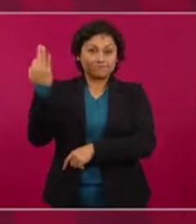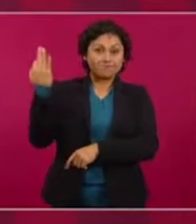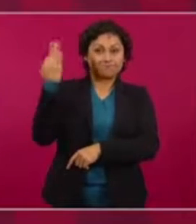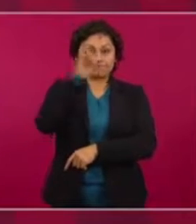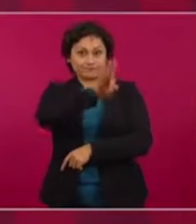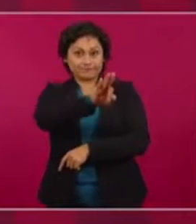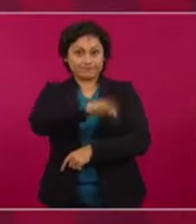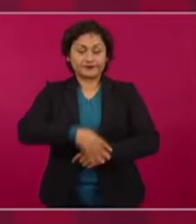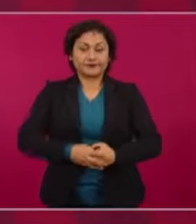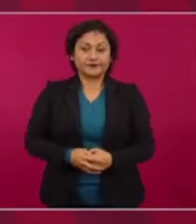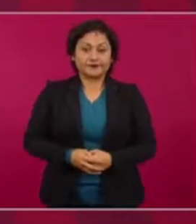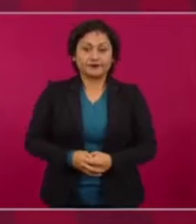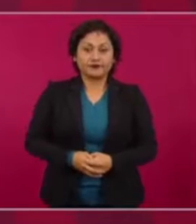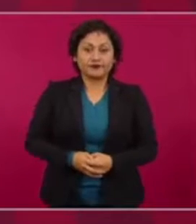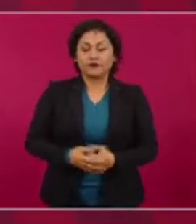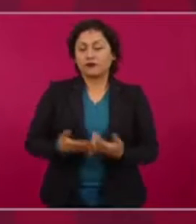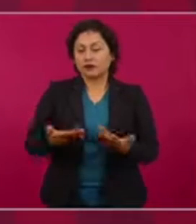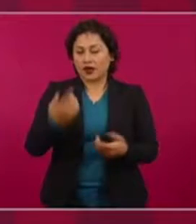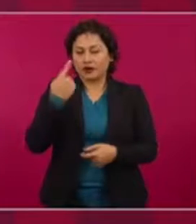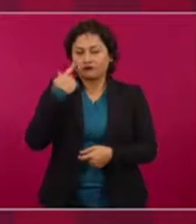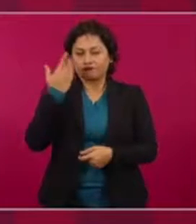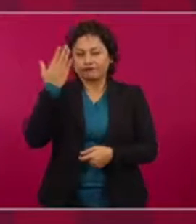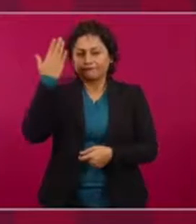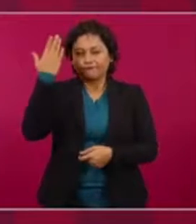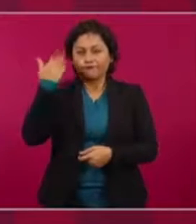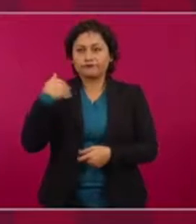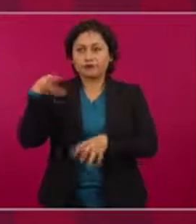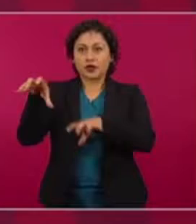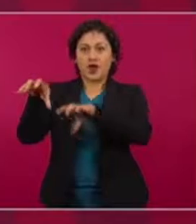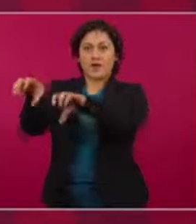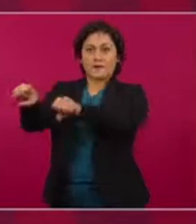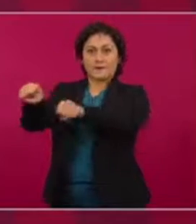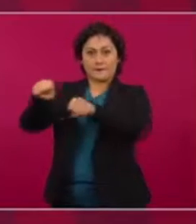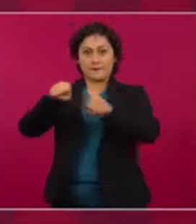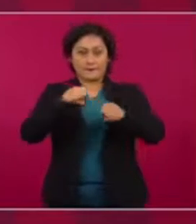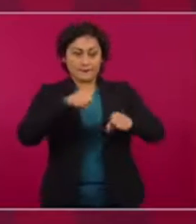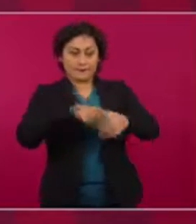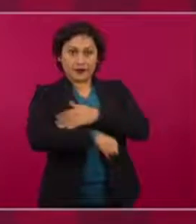Cuando está preso aquí, fue su esposa